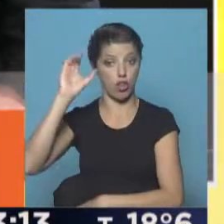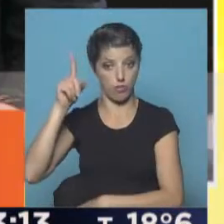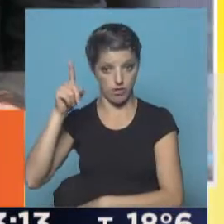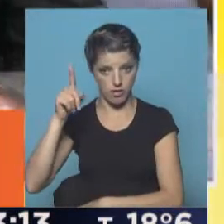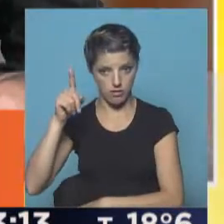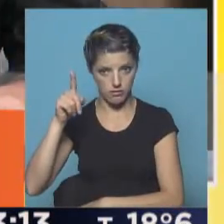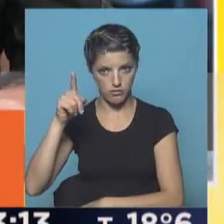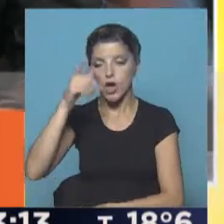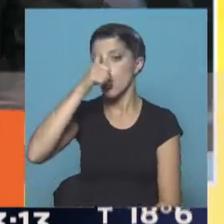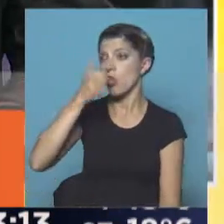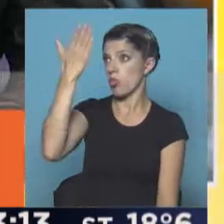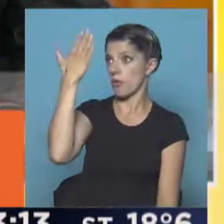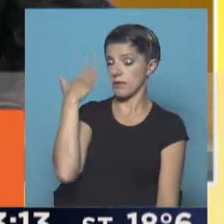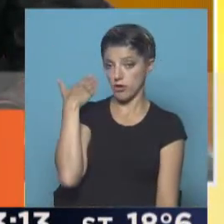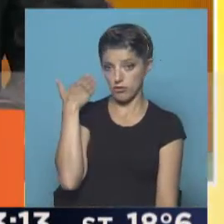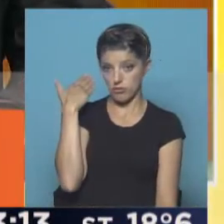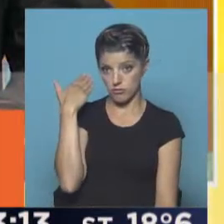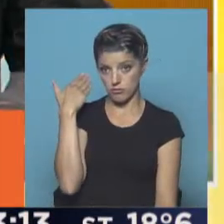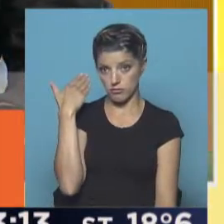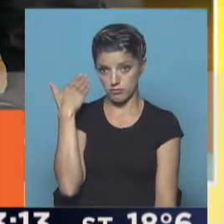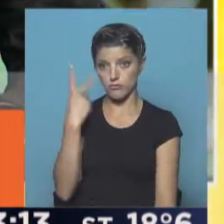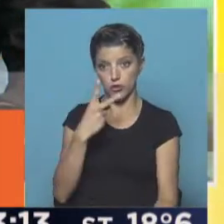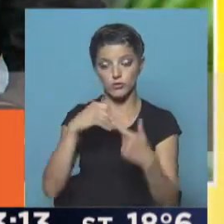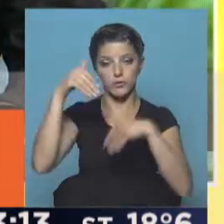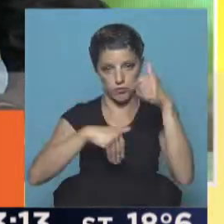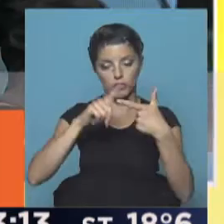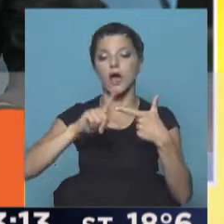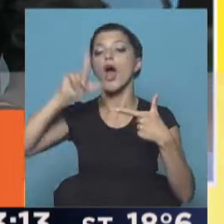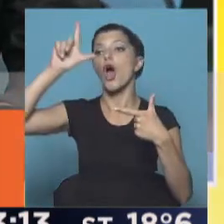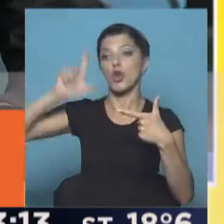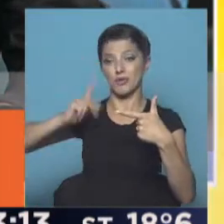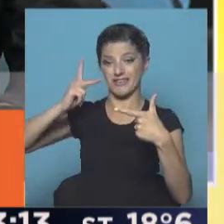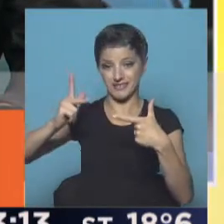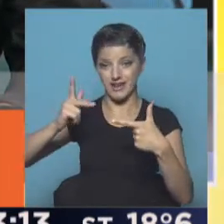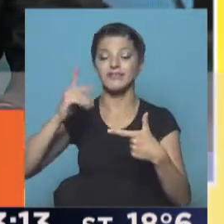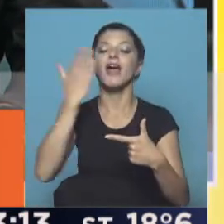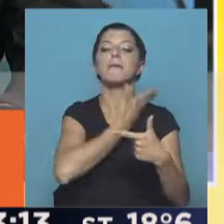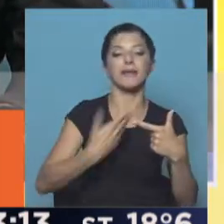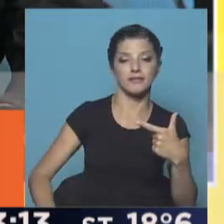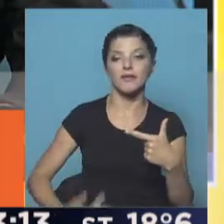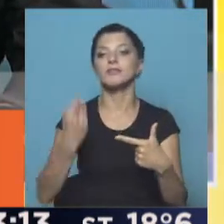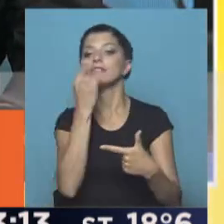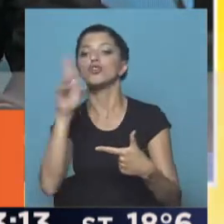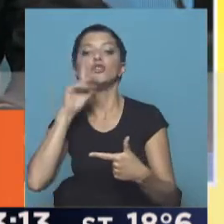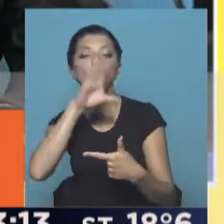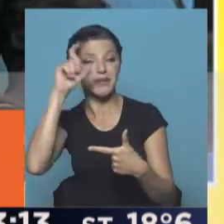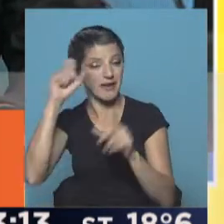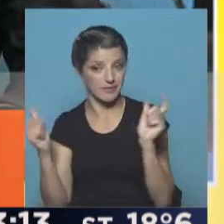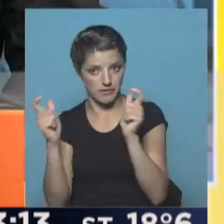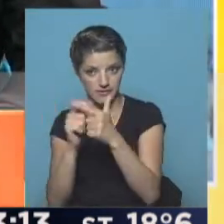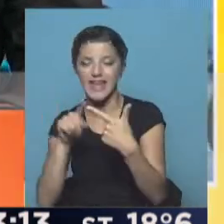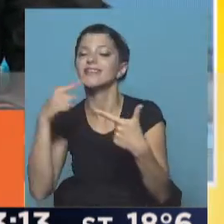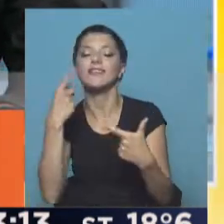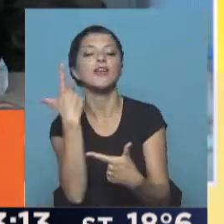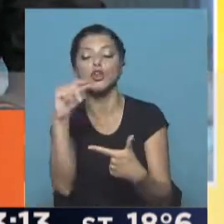El domingo 2 se vota, el lunes 3 se reúnen Santos y Uribe, en lo cual Uribe no plantea el no a la paz,